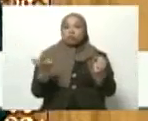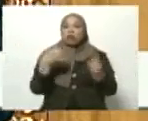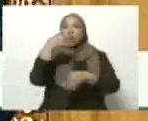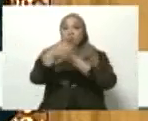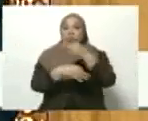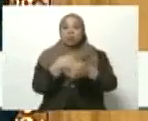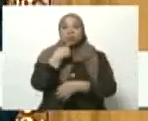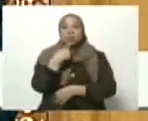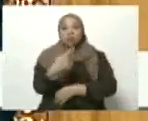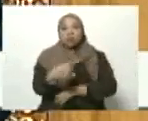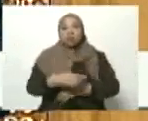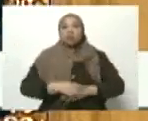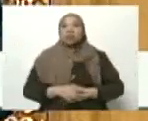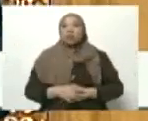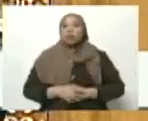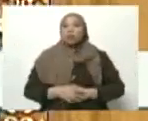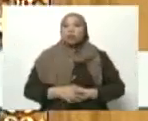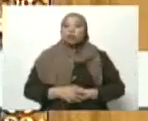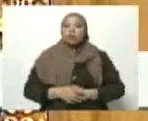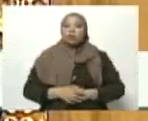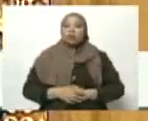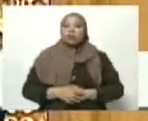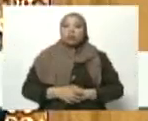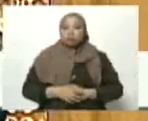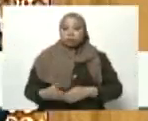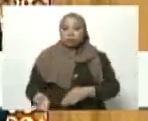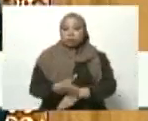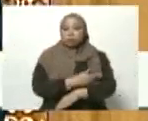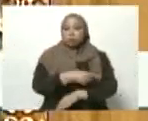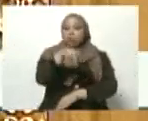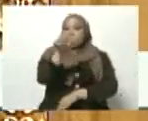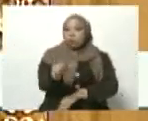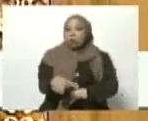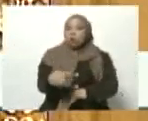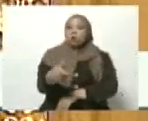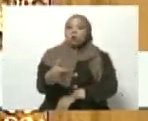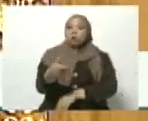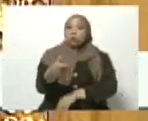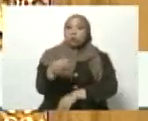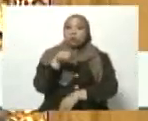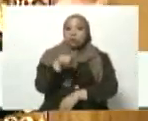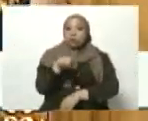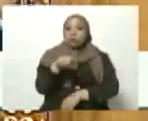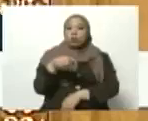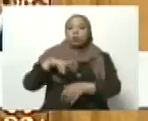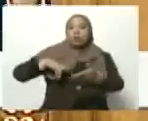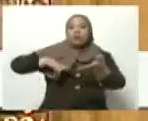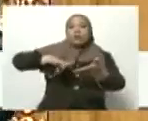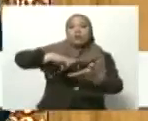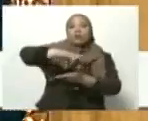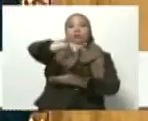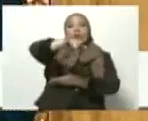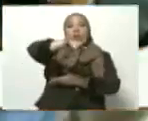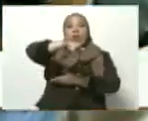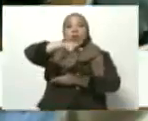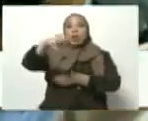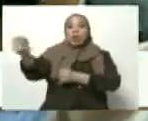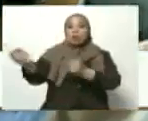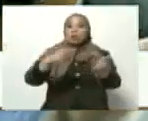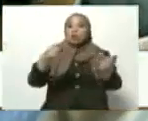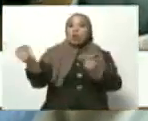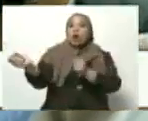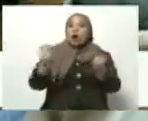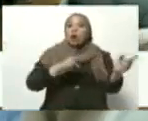Jiménez, que se reunió con él varias veces en persona, le ofreció el aeropuerto para movilizarse,